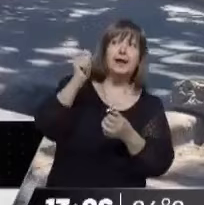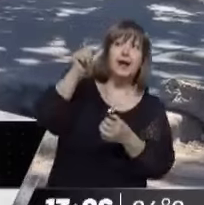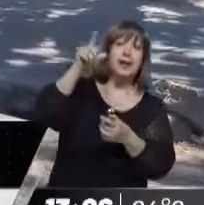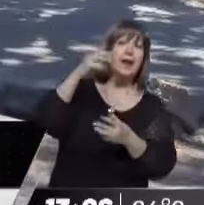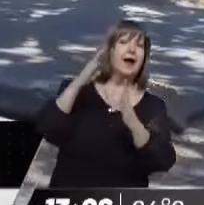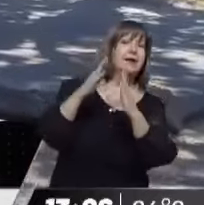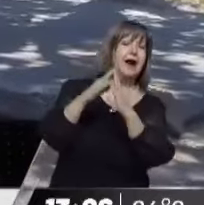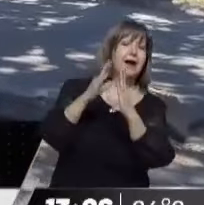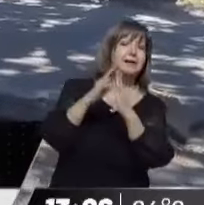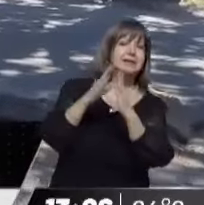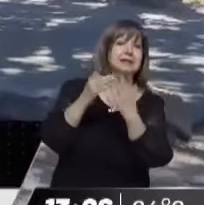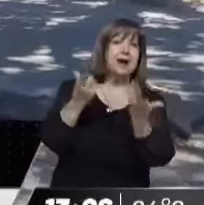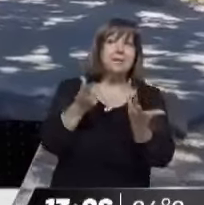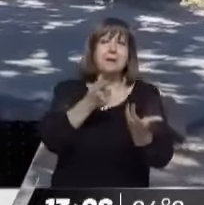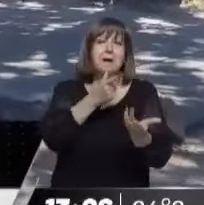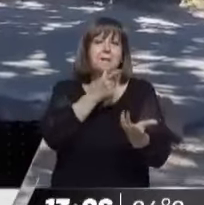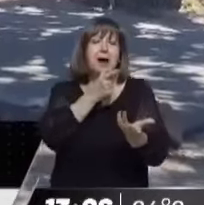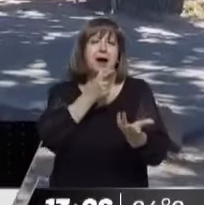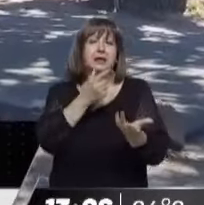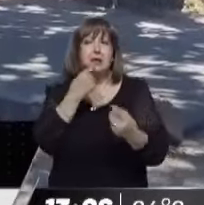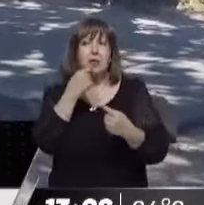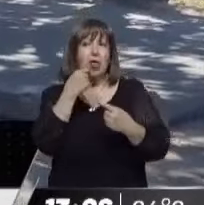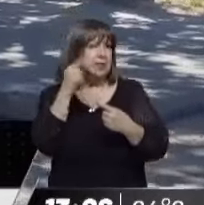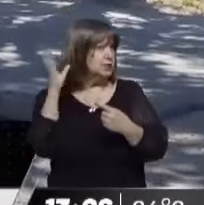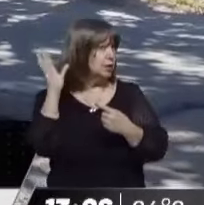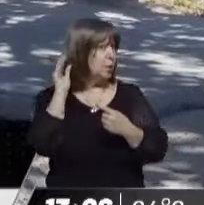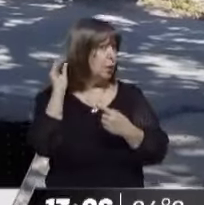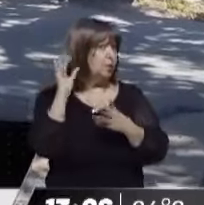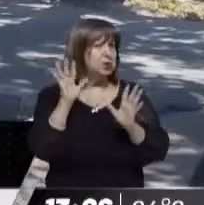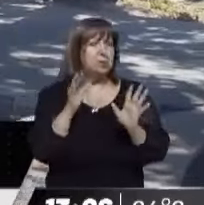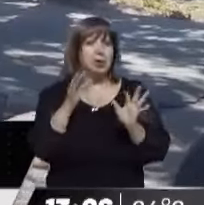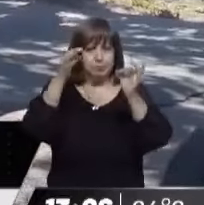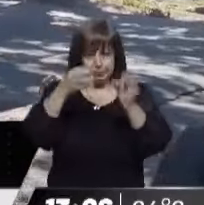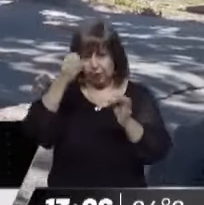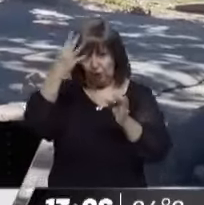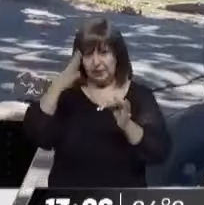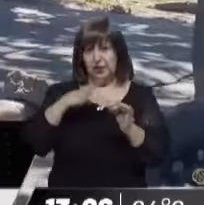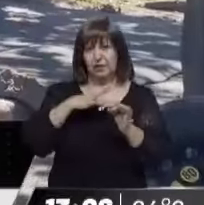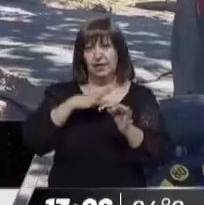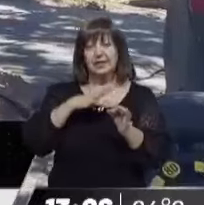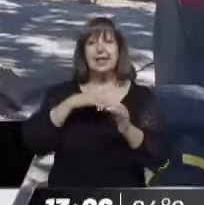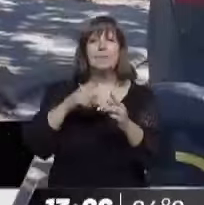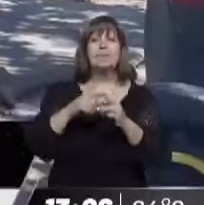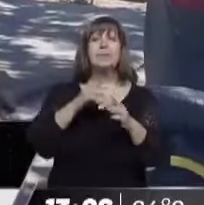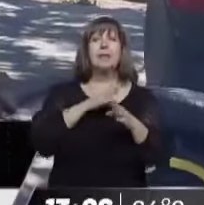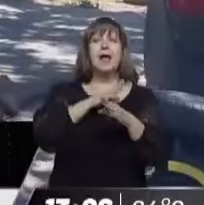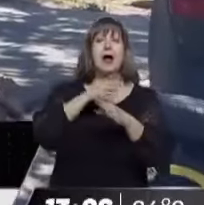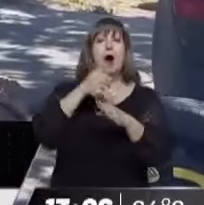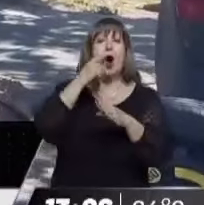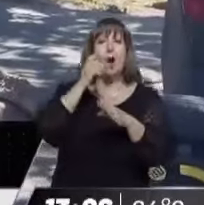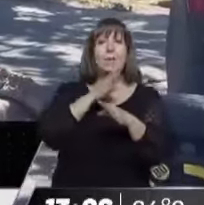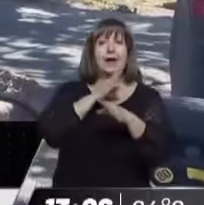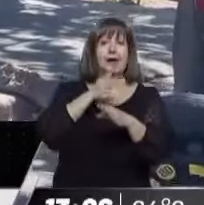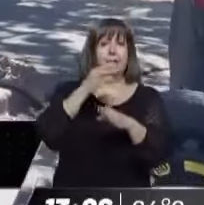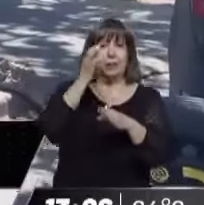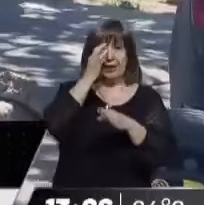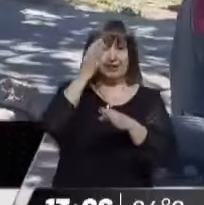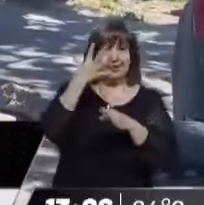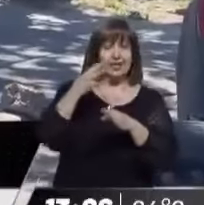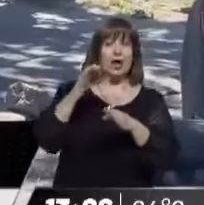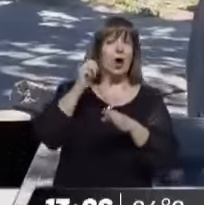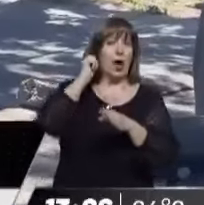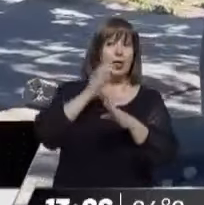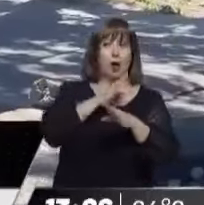oficial, solamente lo decimos porque es una de las versiones que circula. El hombre ingresa a este lugar, finalmente la policía llega a este lugar y hay